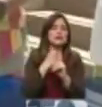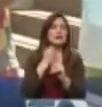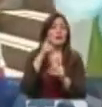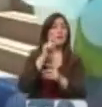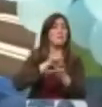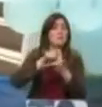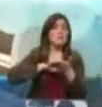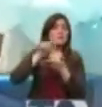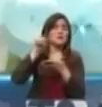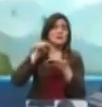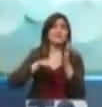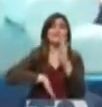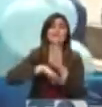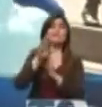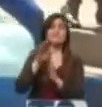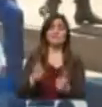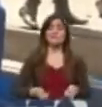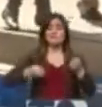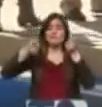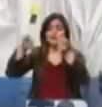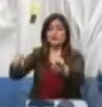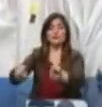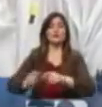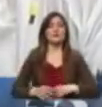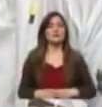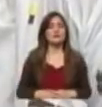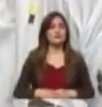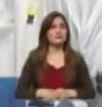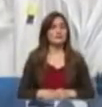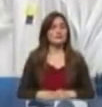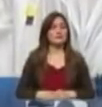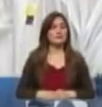firmas recaudadas. El día de hoy entregamos